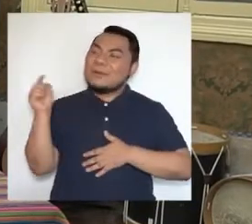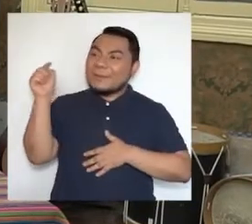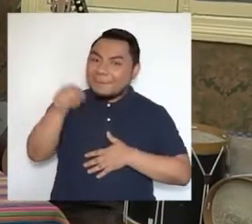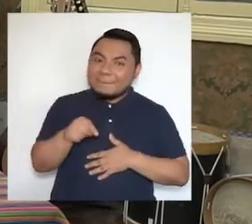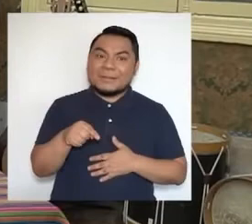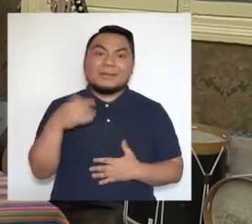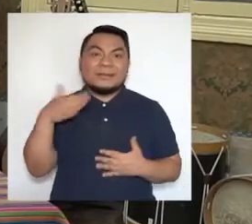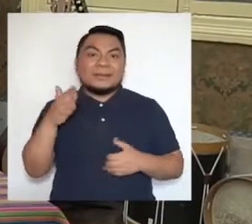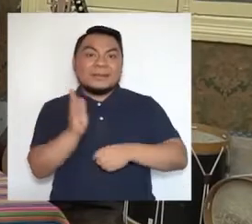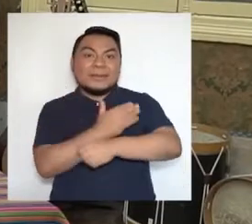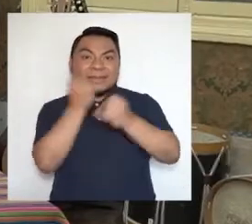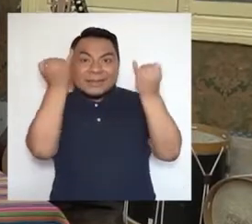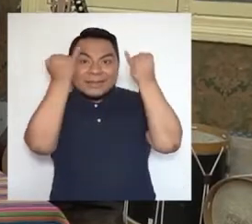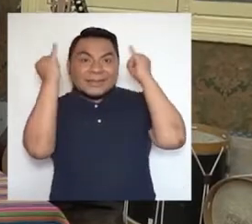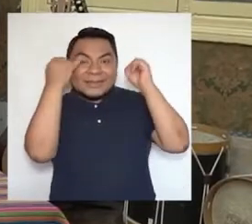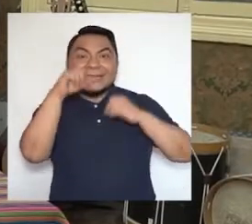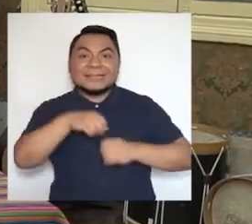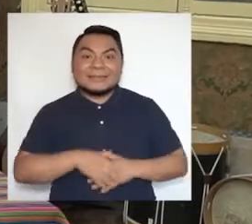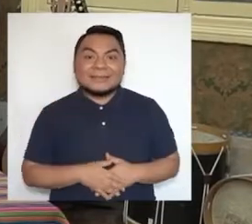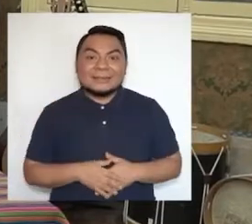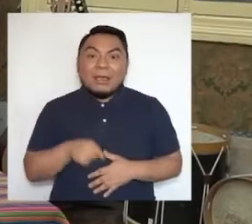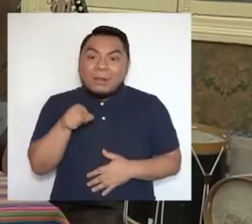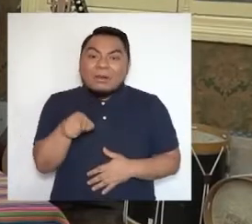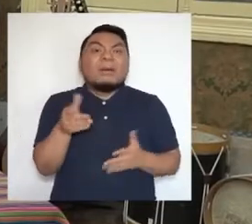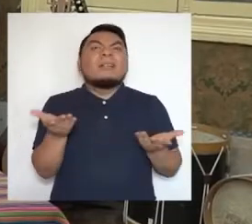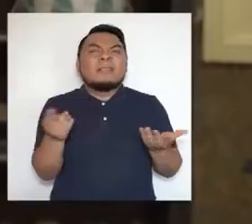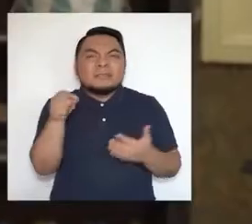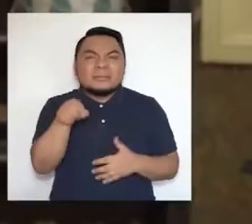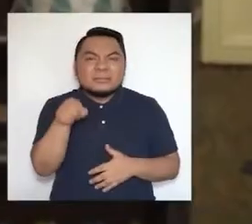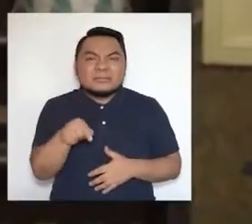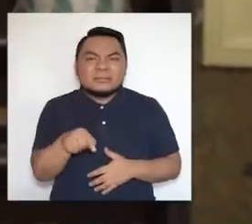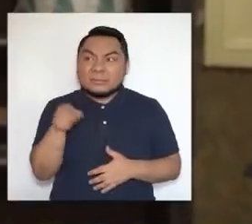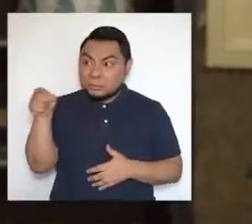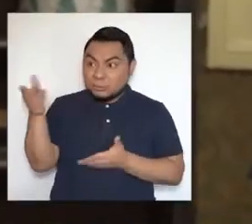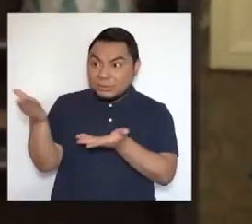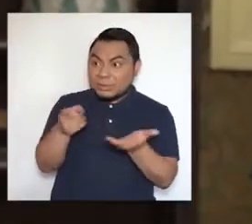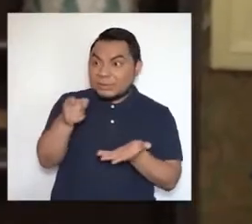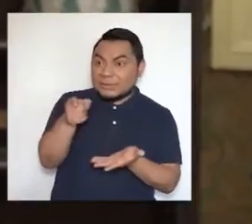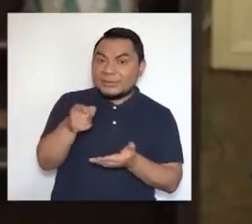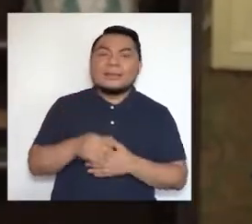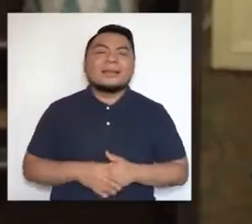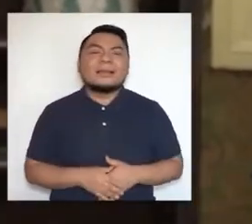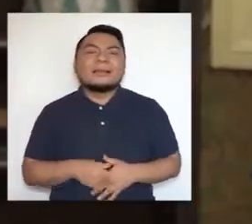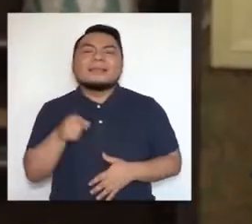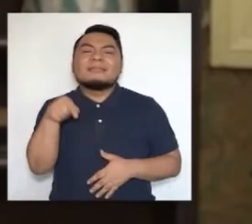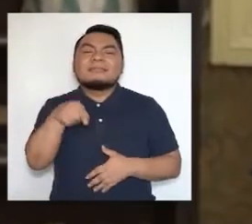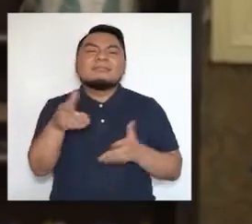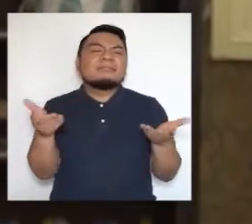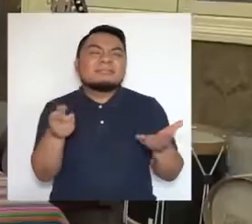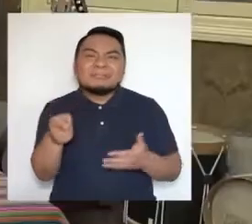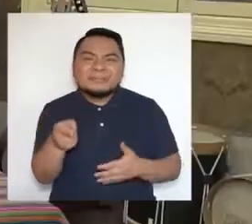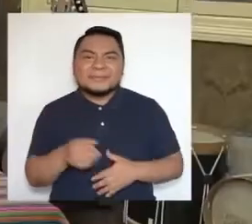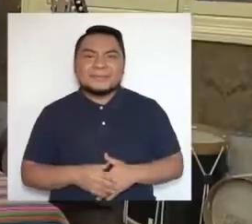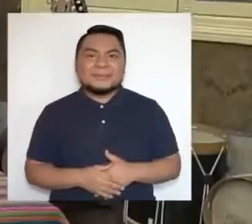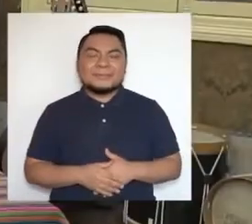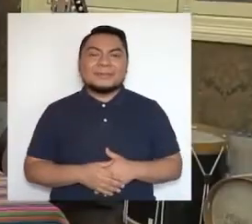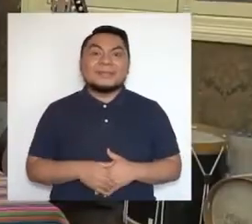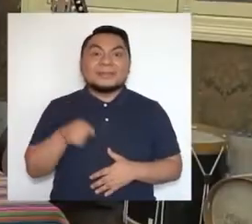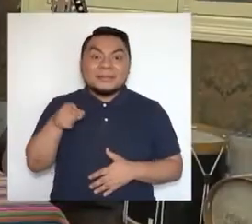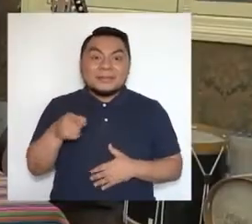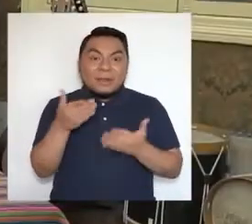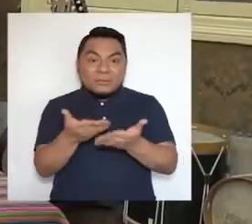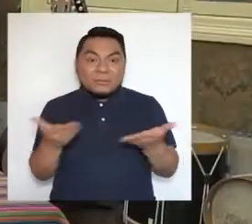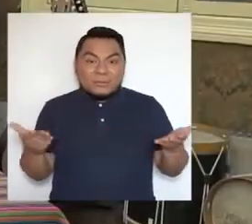Ando musicreando. Sí. ¿Y esto? ¿Tú lo has traído? ¿Y qué son?